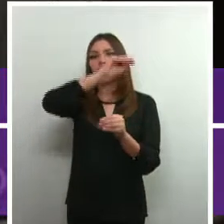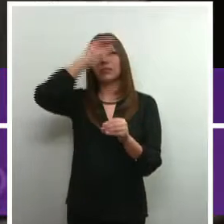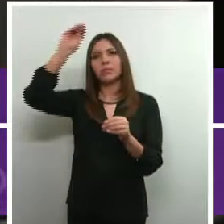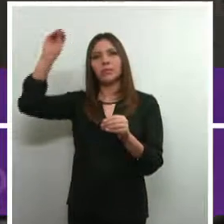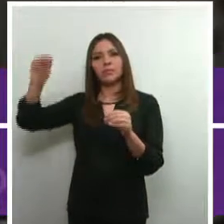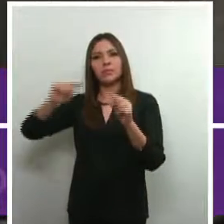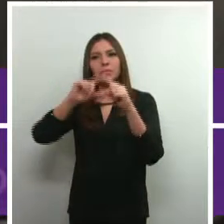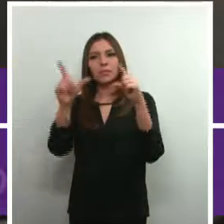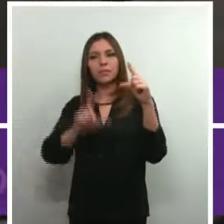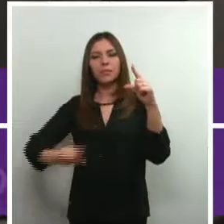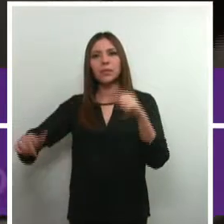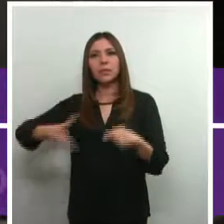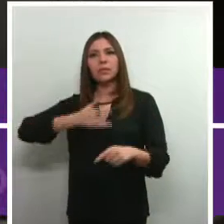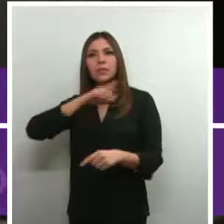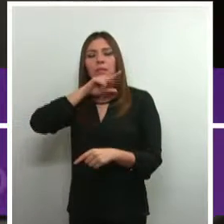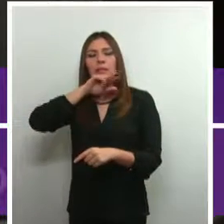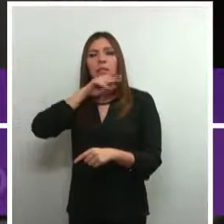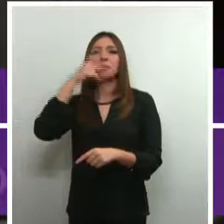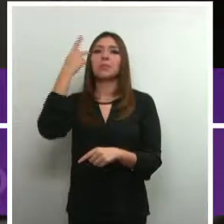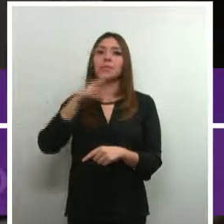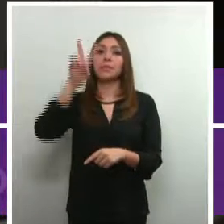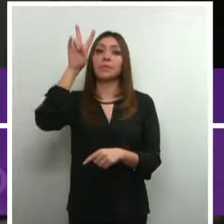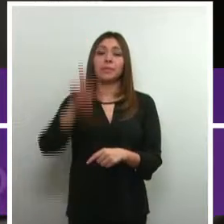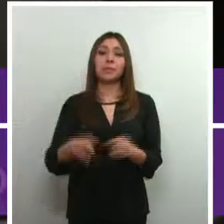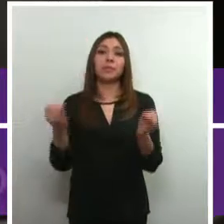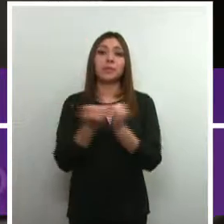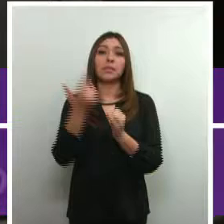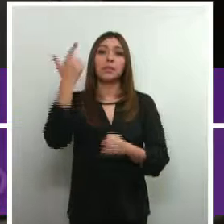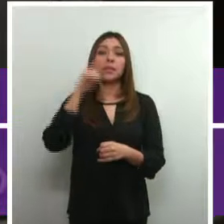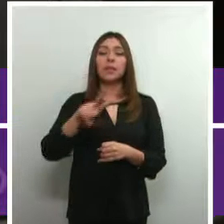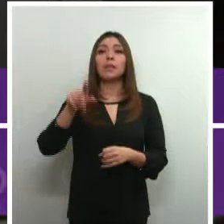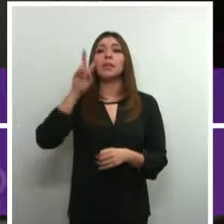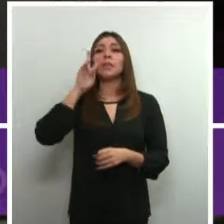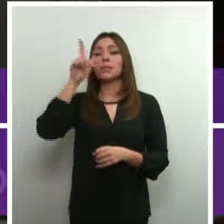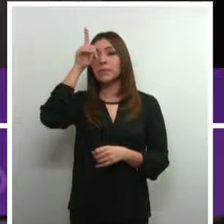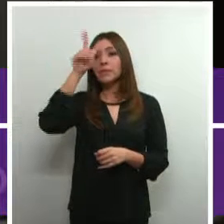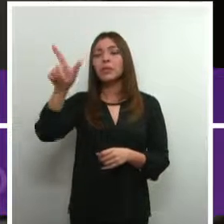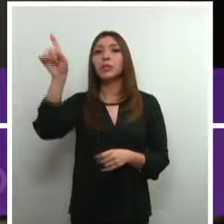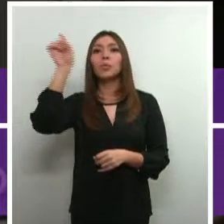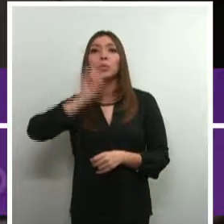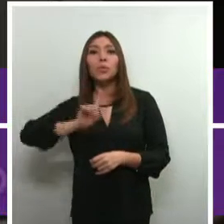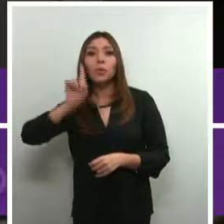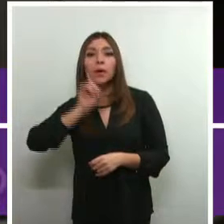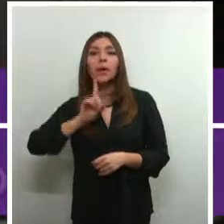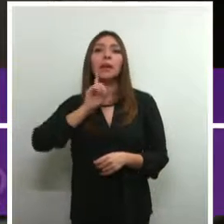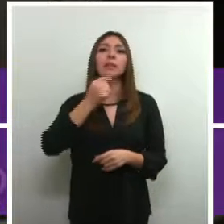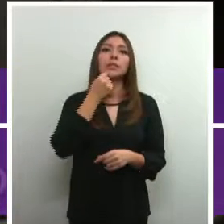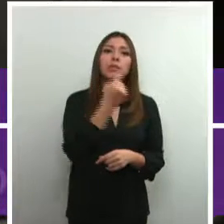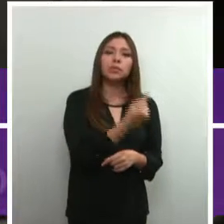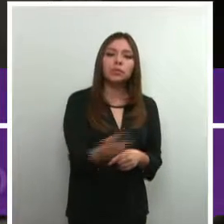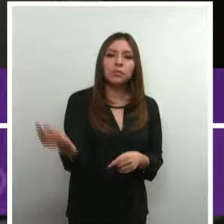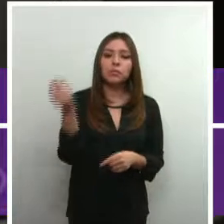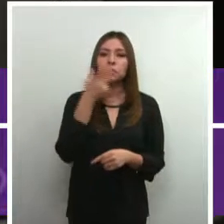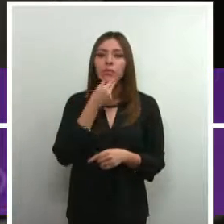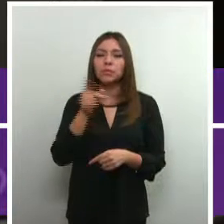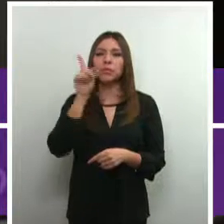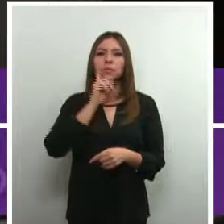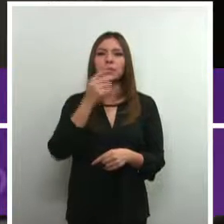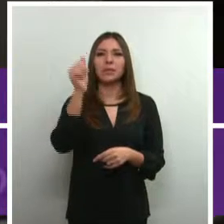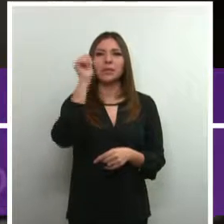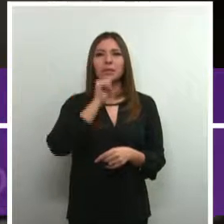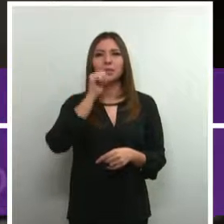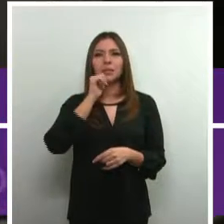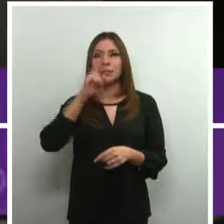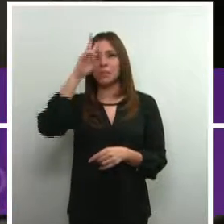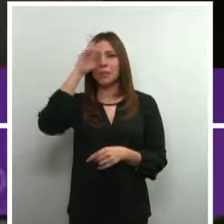pero también es indignante saber que mujeres, niñas y niños siguen siendo las principales víctimas